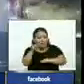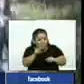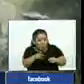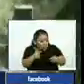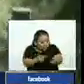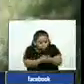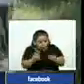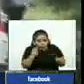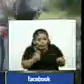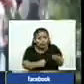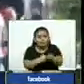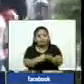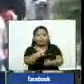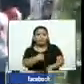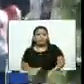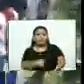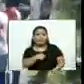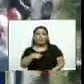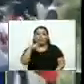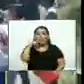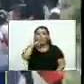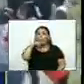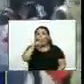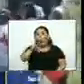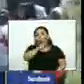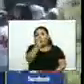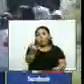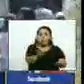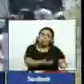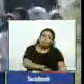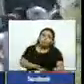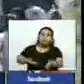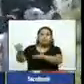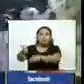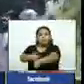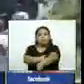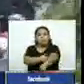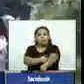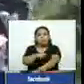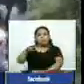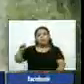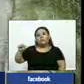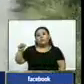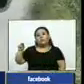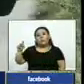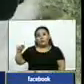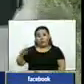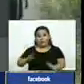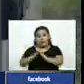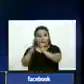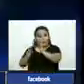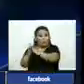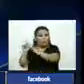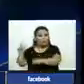en el lugar por Cruz Roja Salvadoreña y el resto fue trasladado al Hospital Santa Gertrudis de San Vicente.